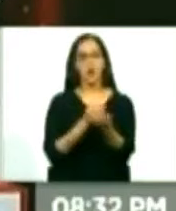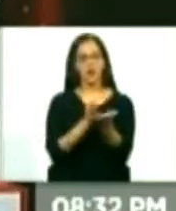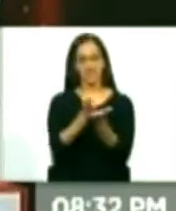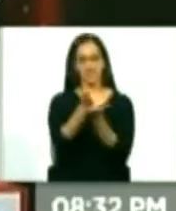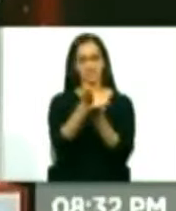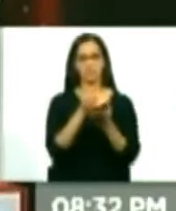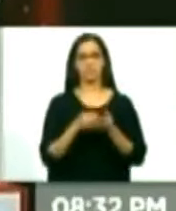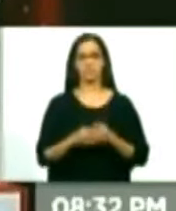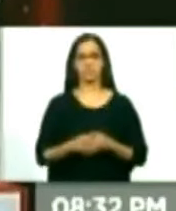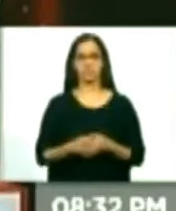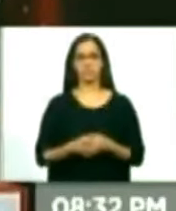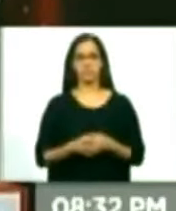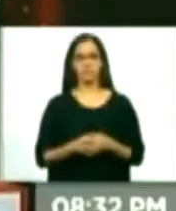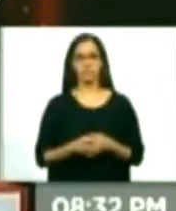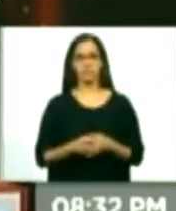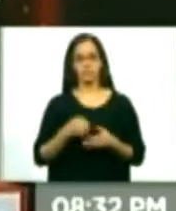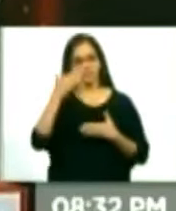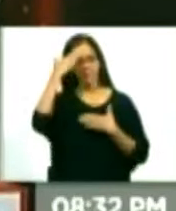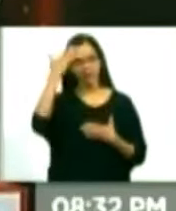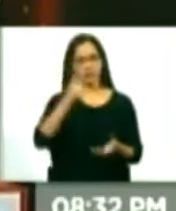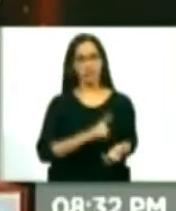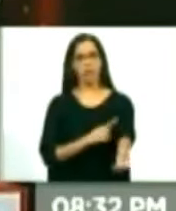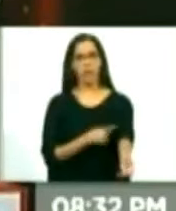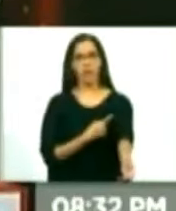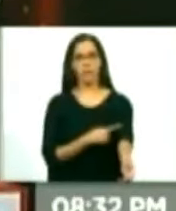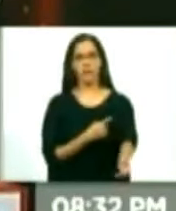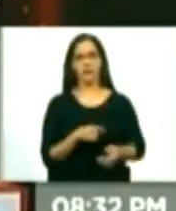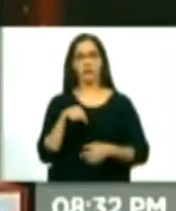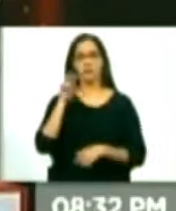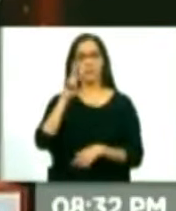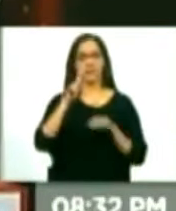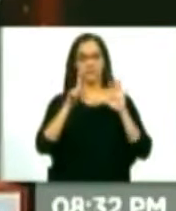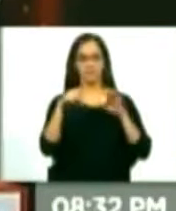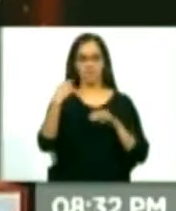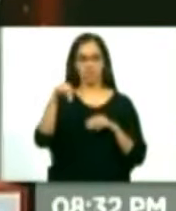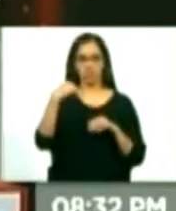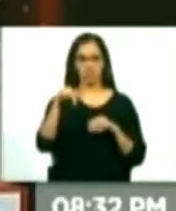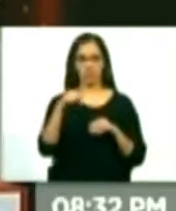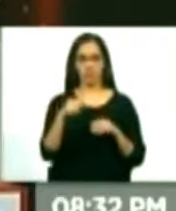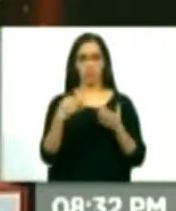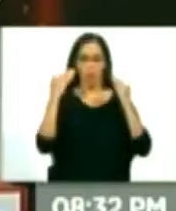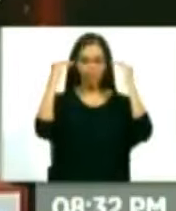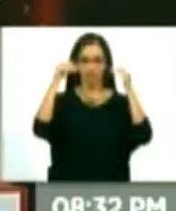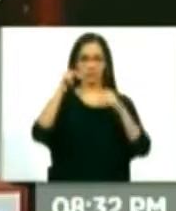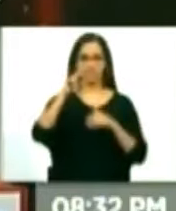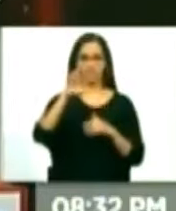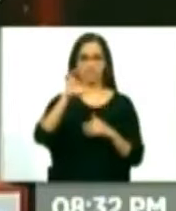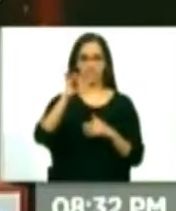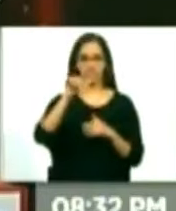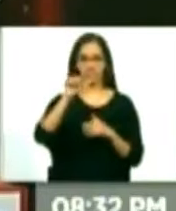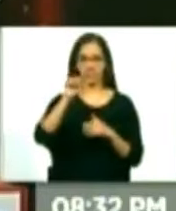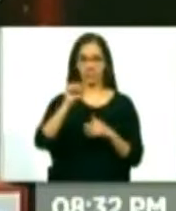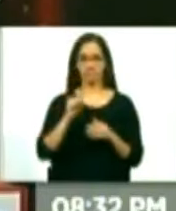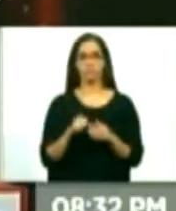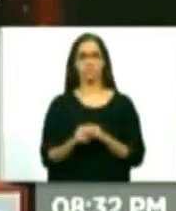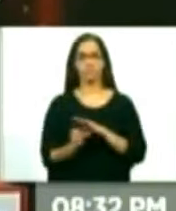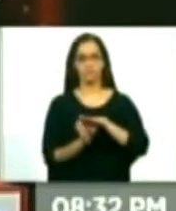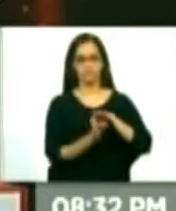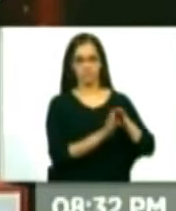lealtad. Mi saludo a los hermanos del 27 de noviembre, comandante Reyes, Cabrera, el almirante,